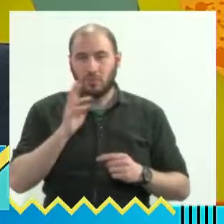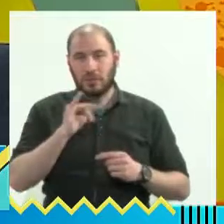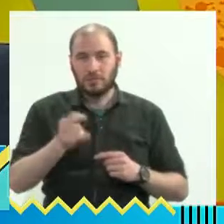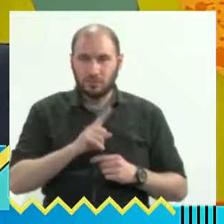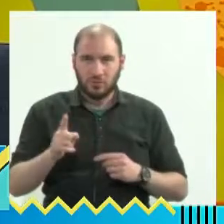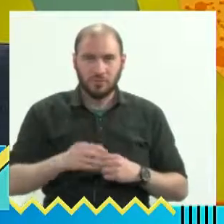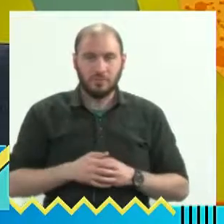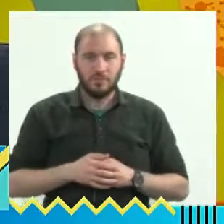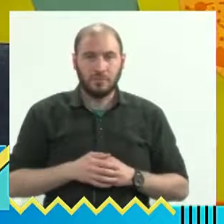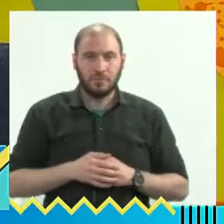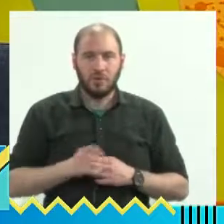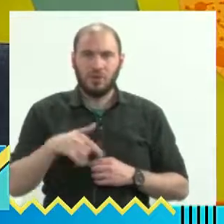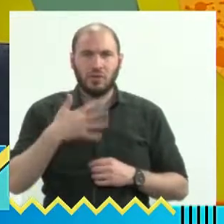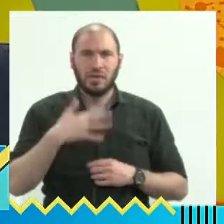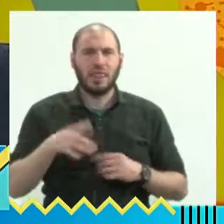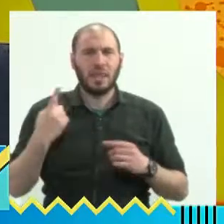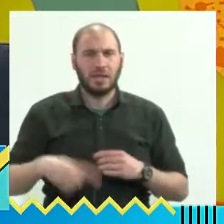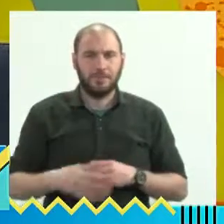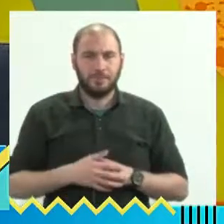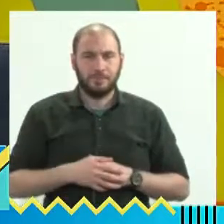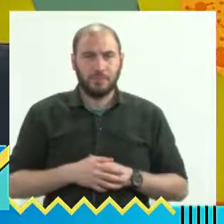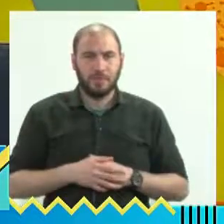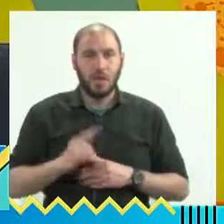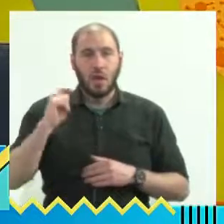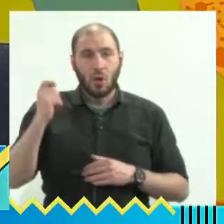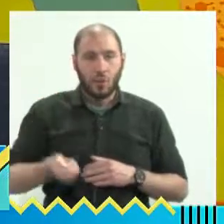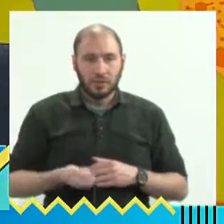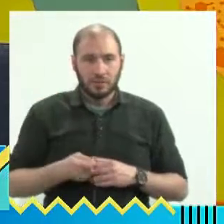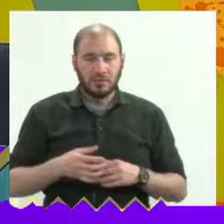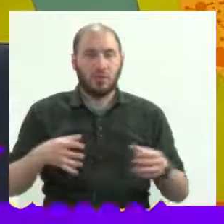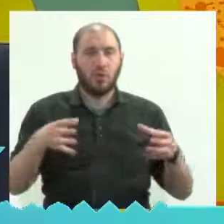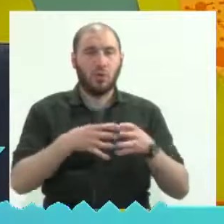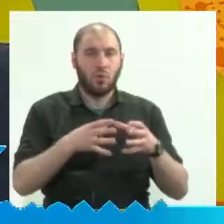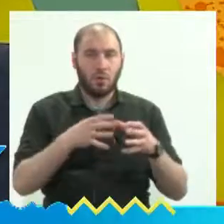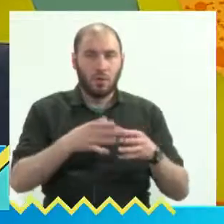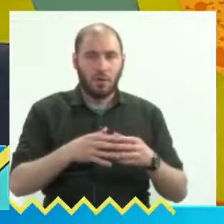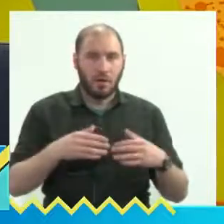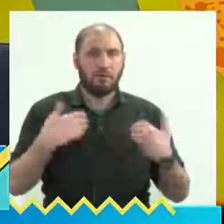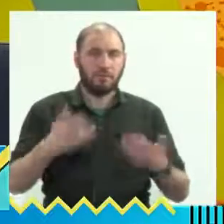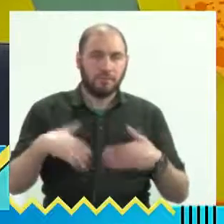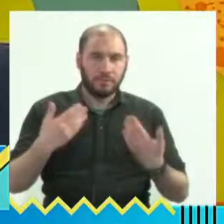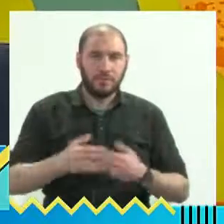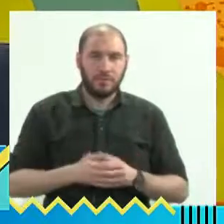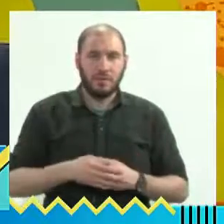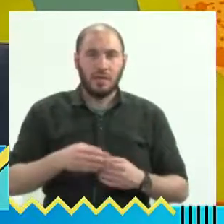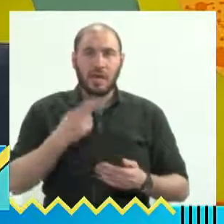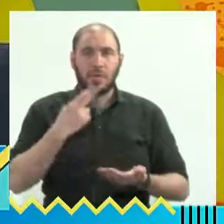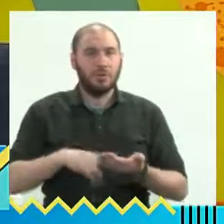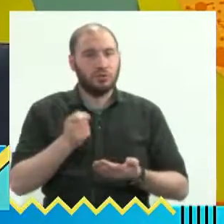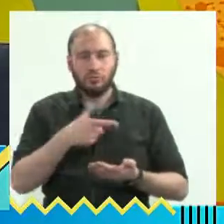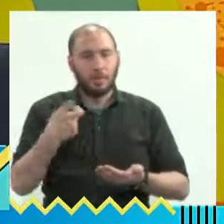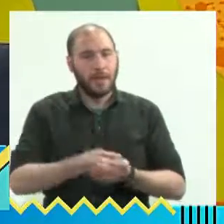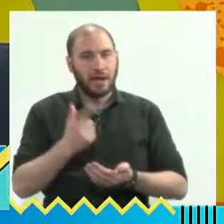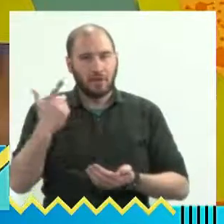no, sino lo que entendemos es que los jueces son una casta vitalicia, que no paga